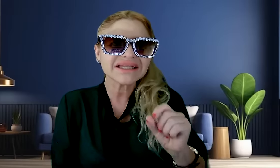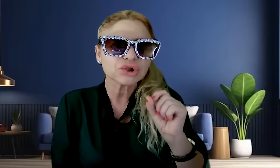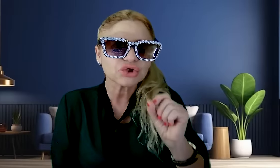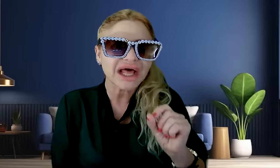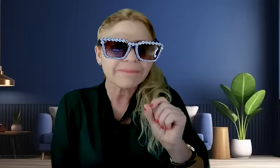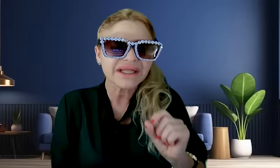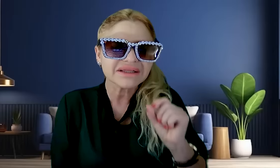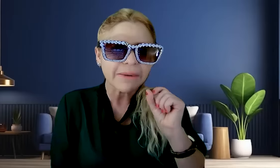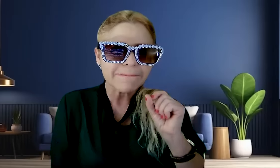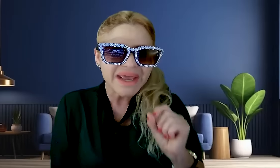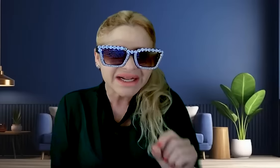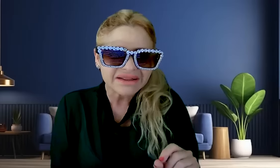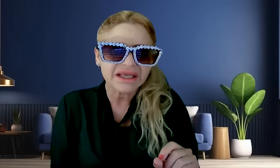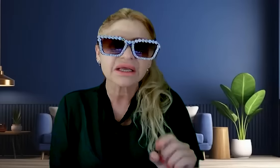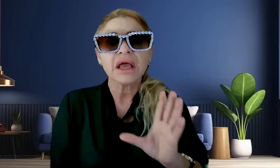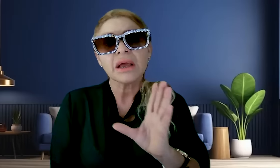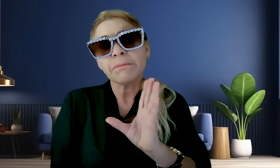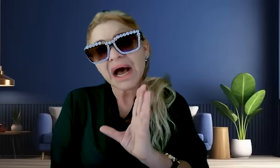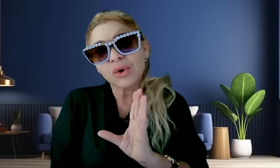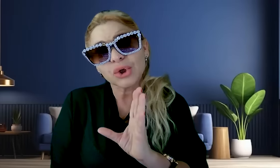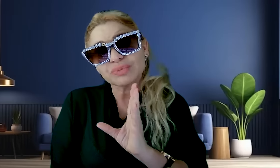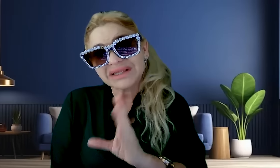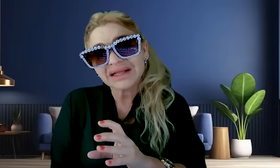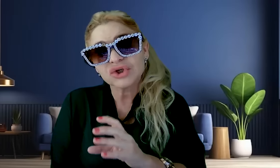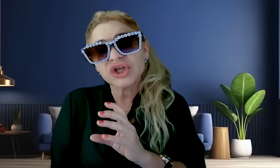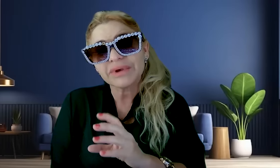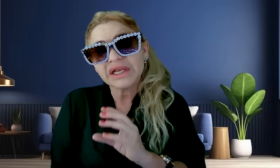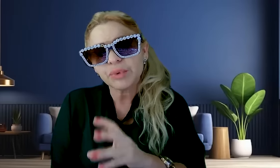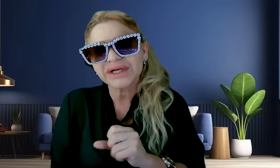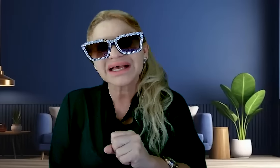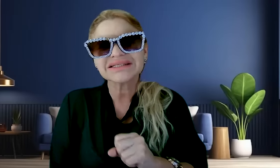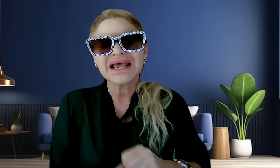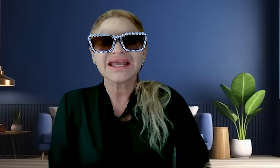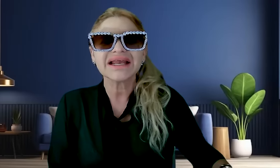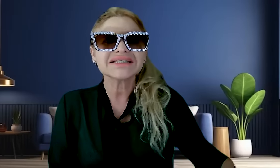esta agenda totalmente verde bajo los mandatos de Billy